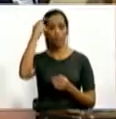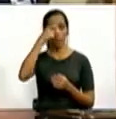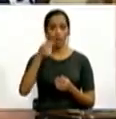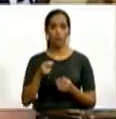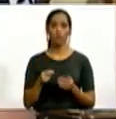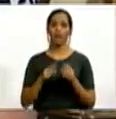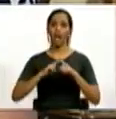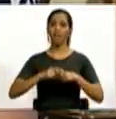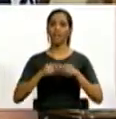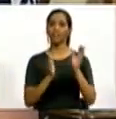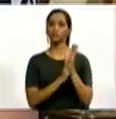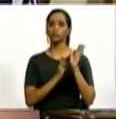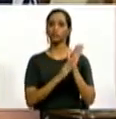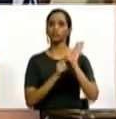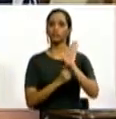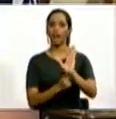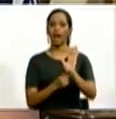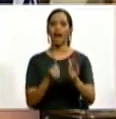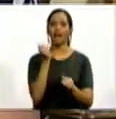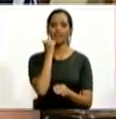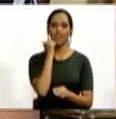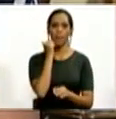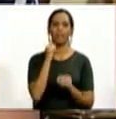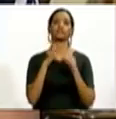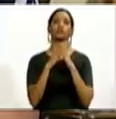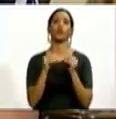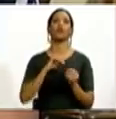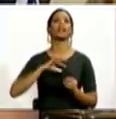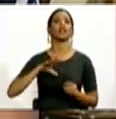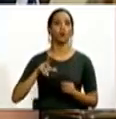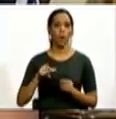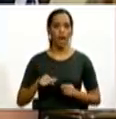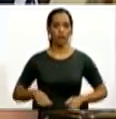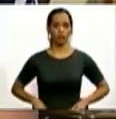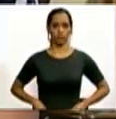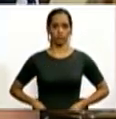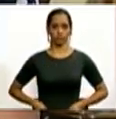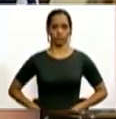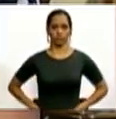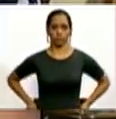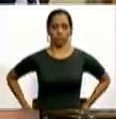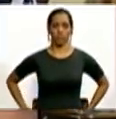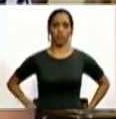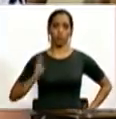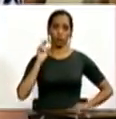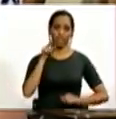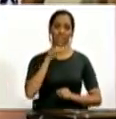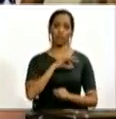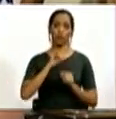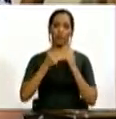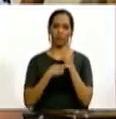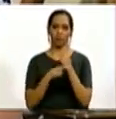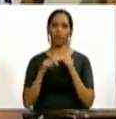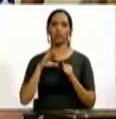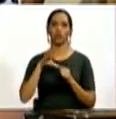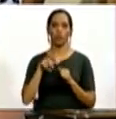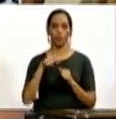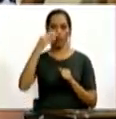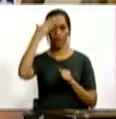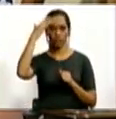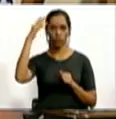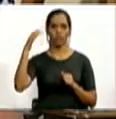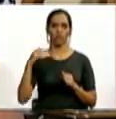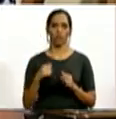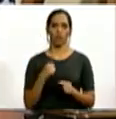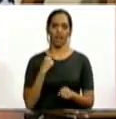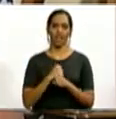la factura en la mano a reclamarle todo lo que le han robado. Es así. Y usted, señor Juan Guaidó, le robó el sueño,